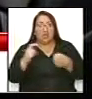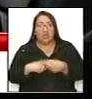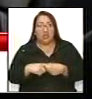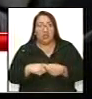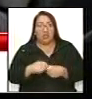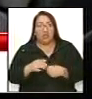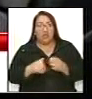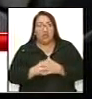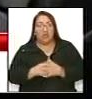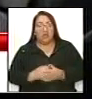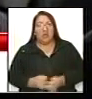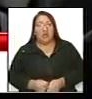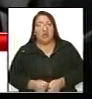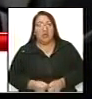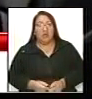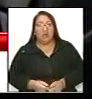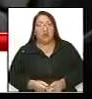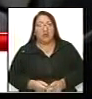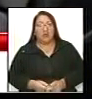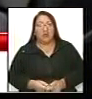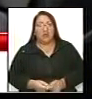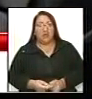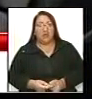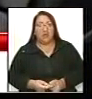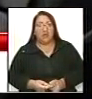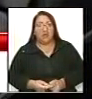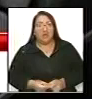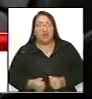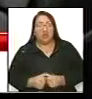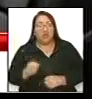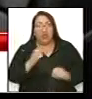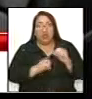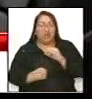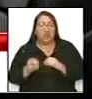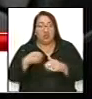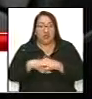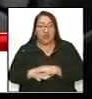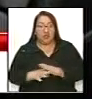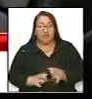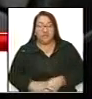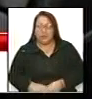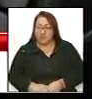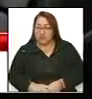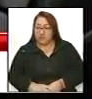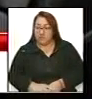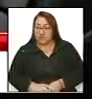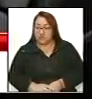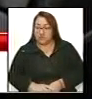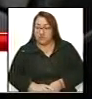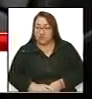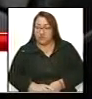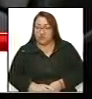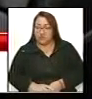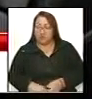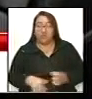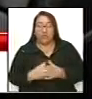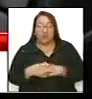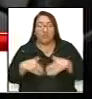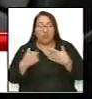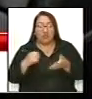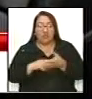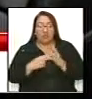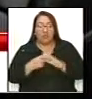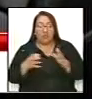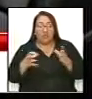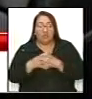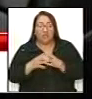desvincularse de la asociación, sino también implica la organización interna. Y la organización interna también está relacionada en lo que pueden ser